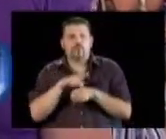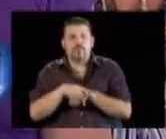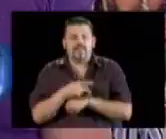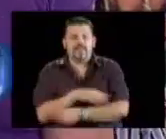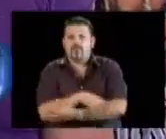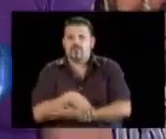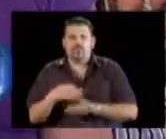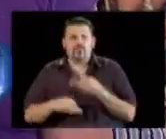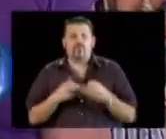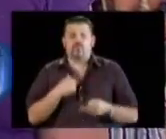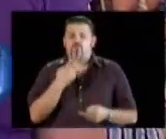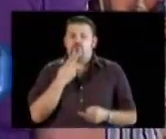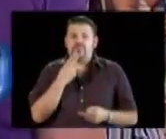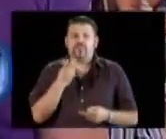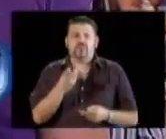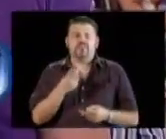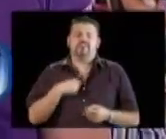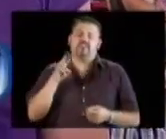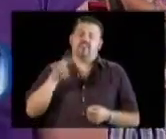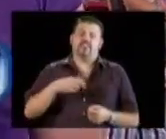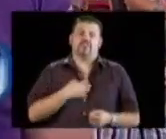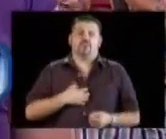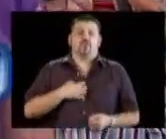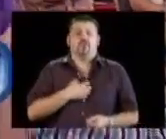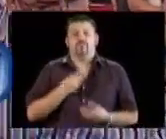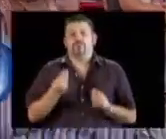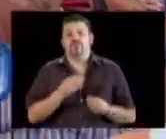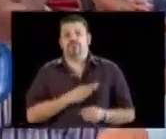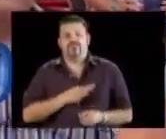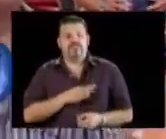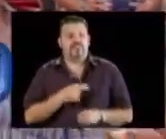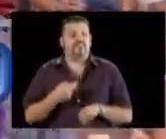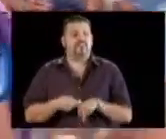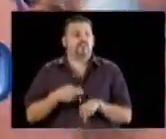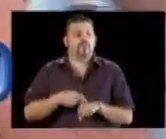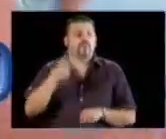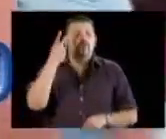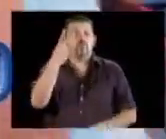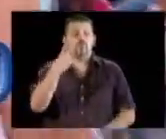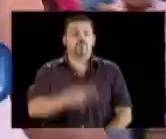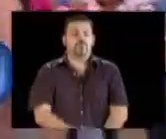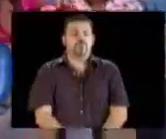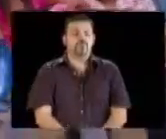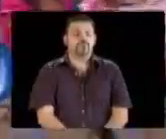usando, estoy fascinada con los cosméticos. Gracias. Felicidades, el 2.